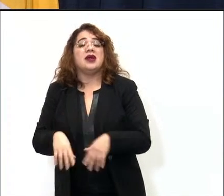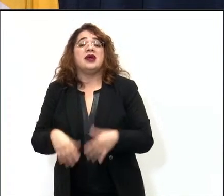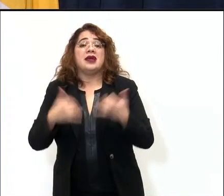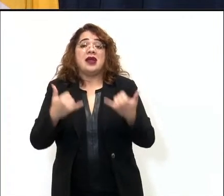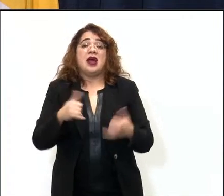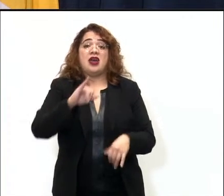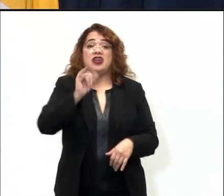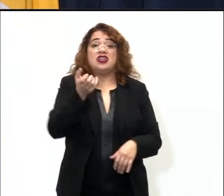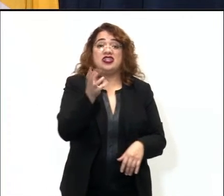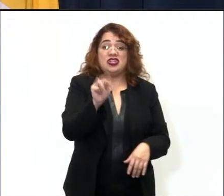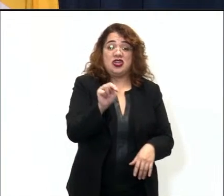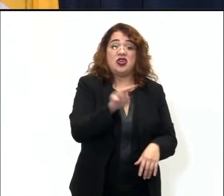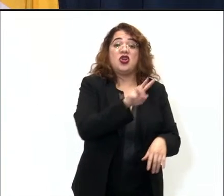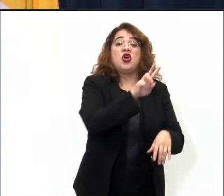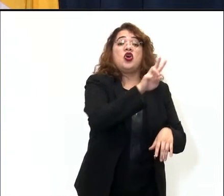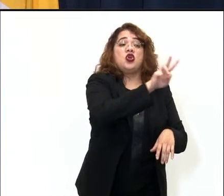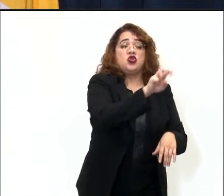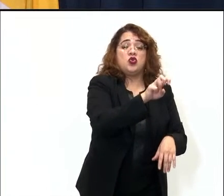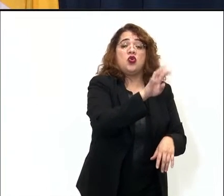de enero, tenemos